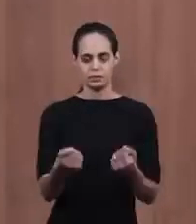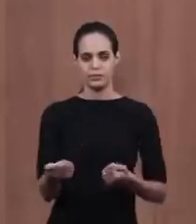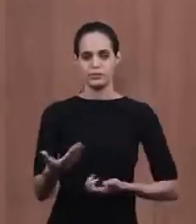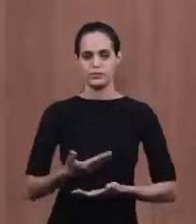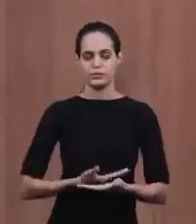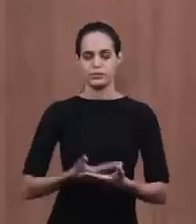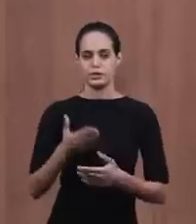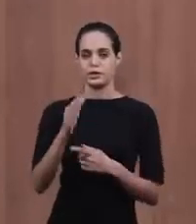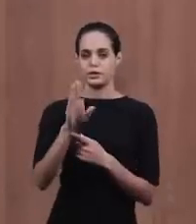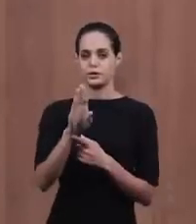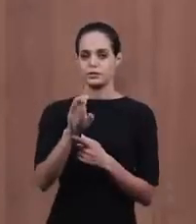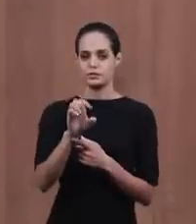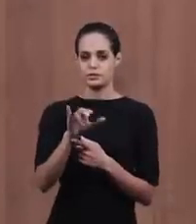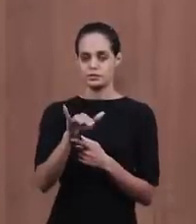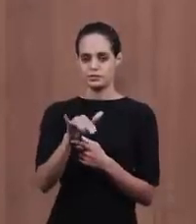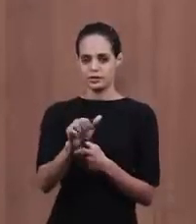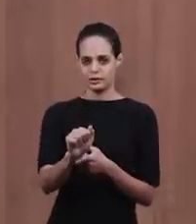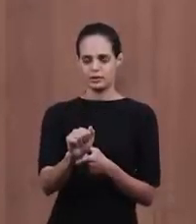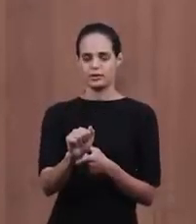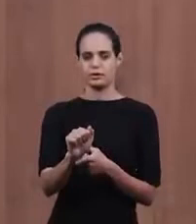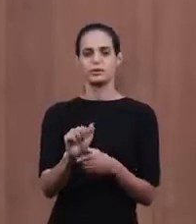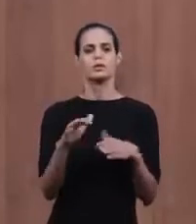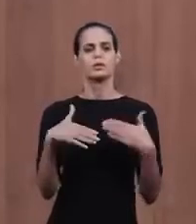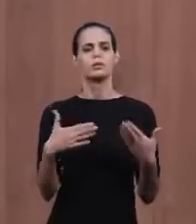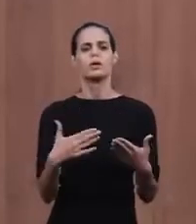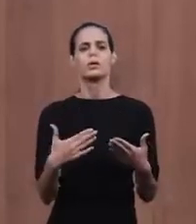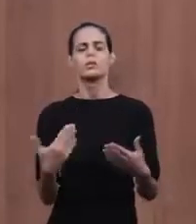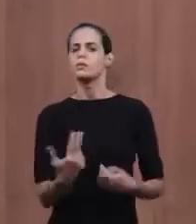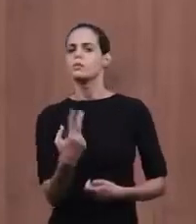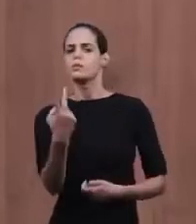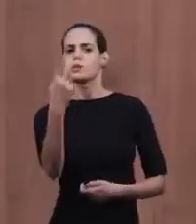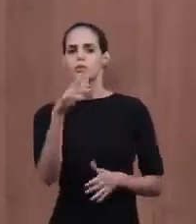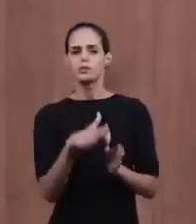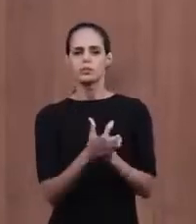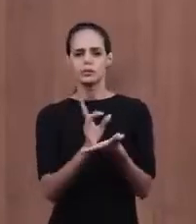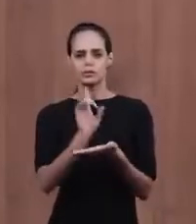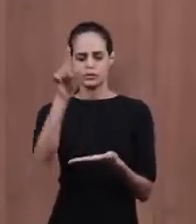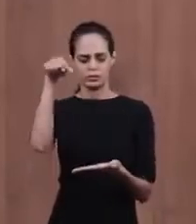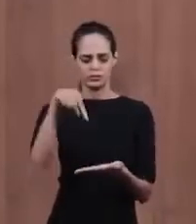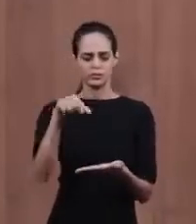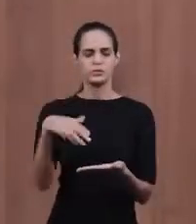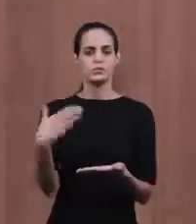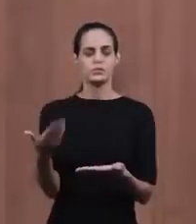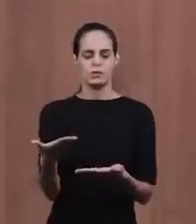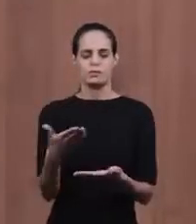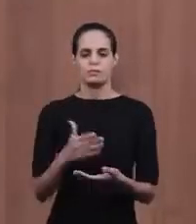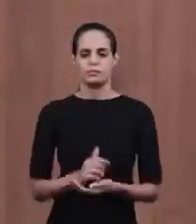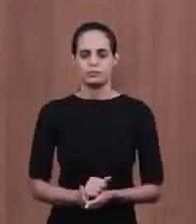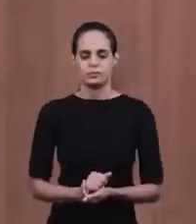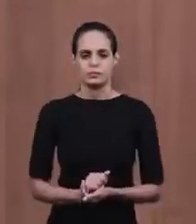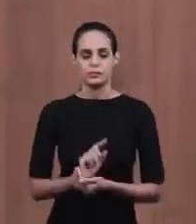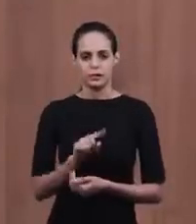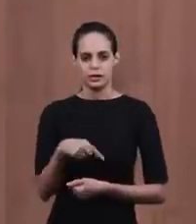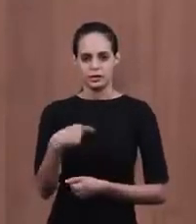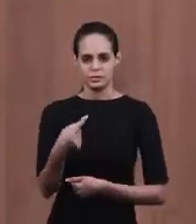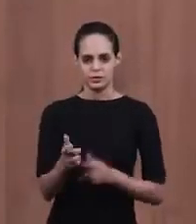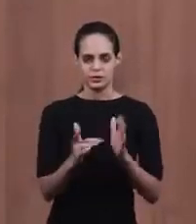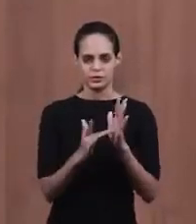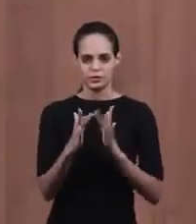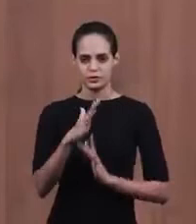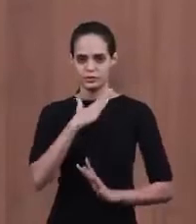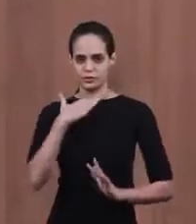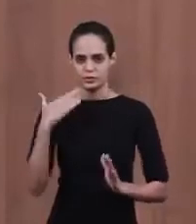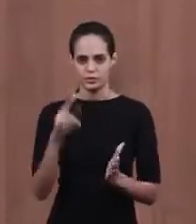el valor que ellos daban a la palabra de Dios? Después de la muerte y resurrección